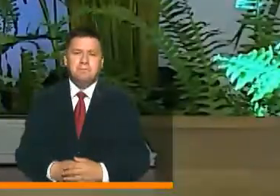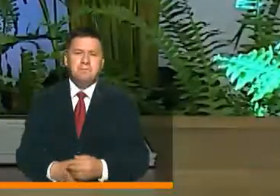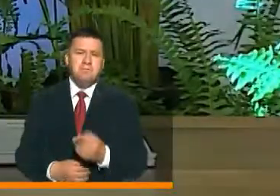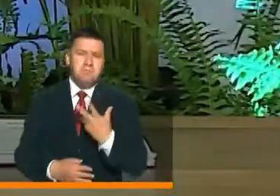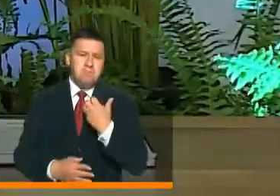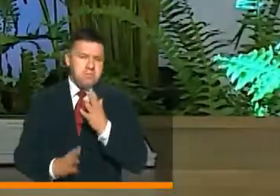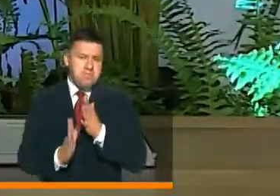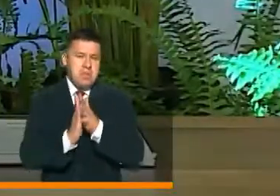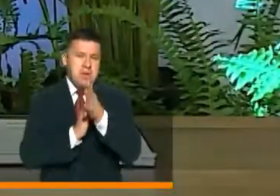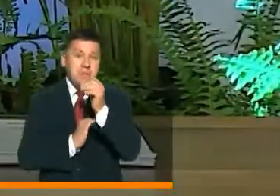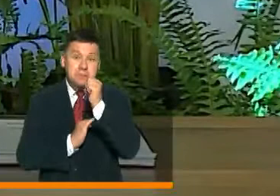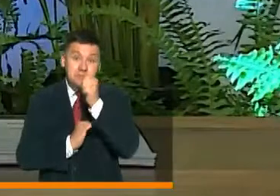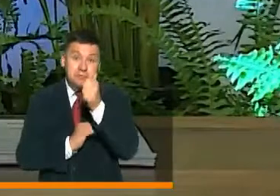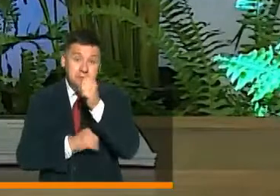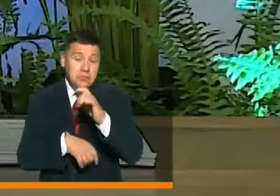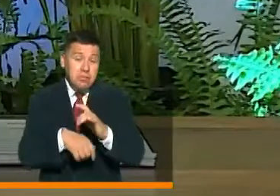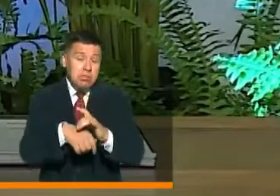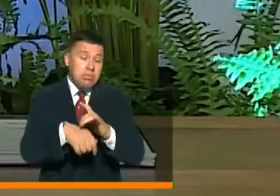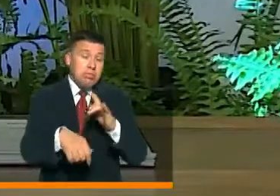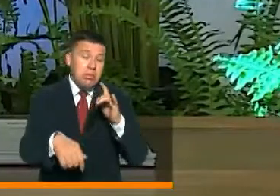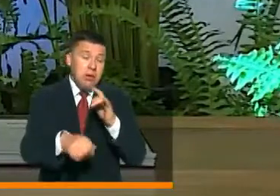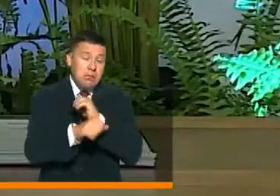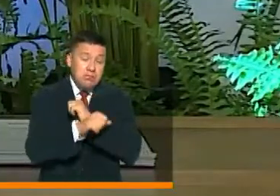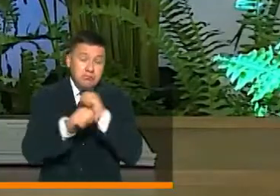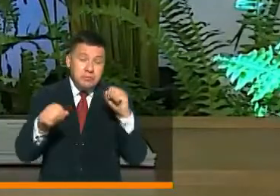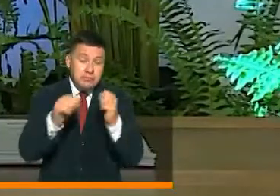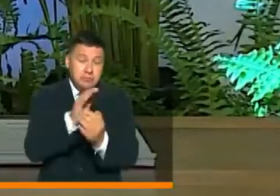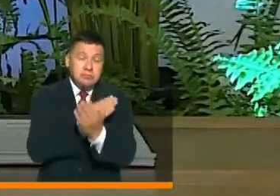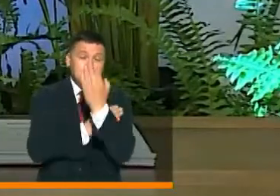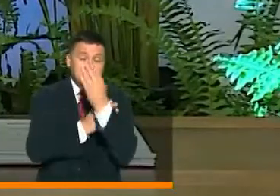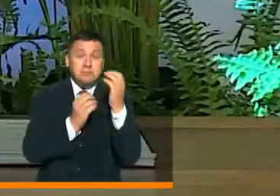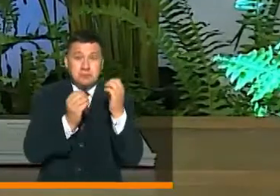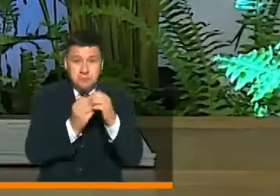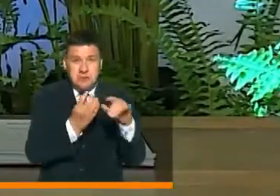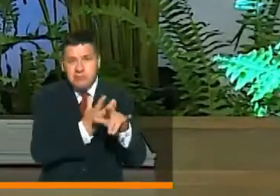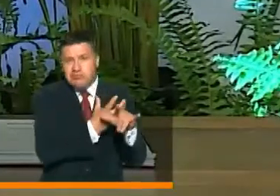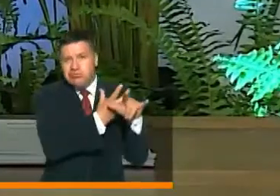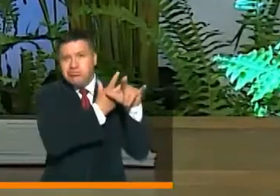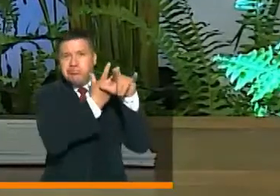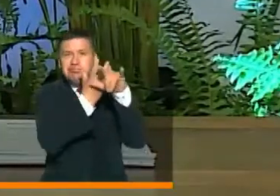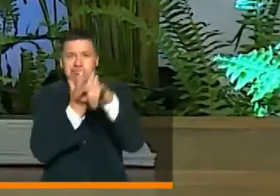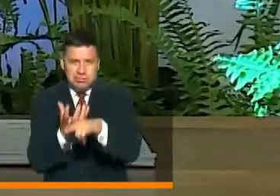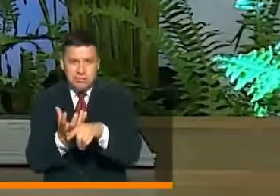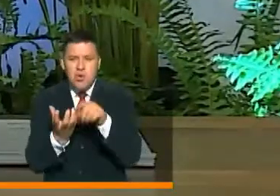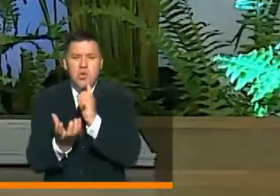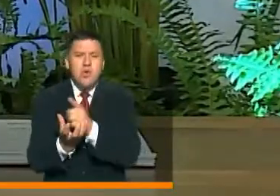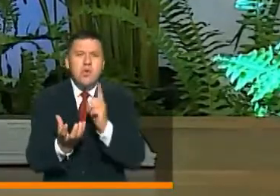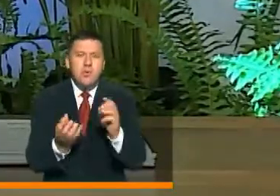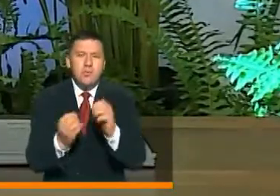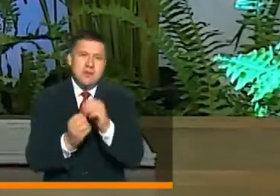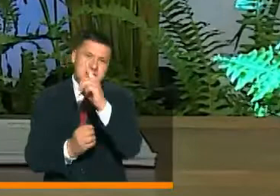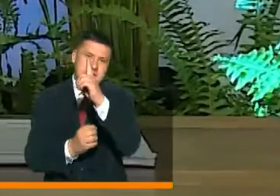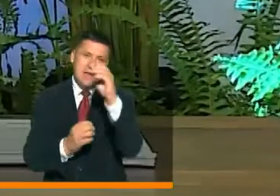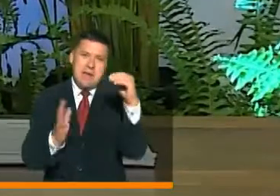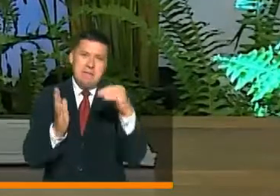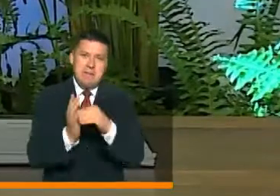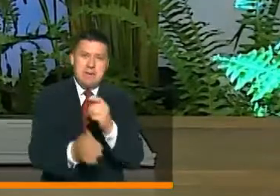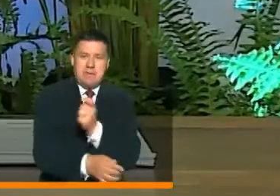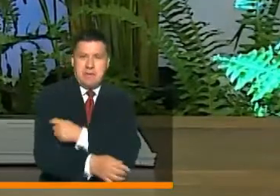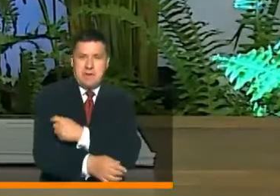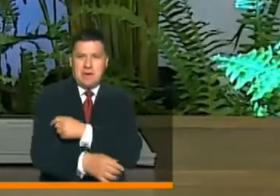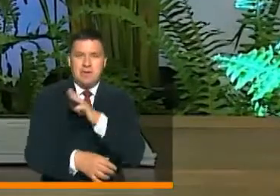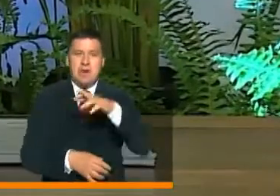quiero informarles que mañana muy temprano en la mañana estaremos recibiendo nuevamente un lote de 100,000 vacunas